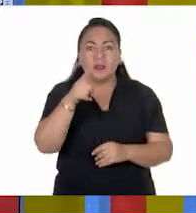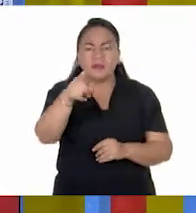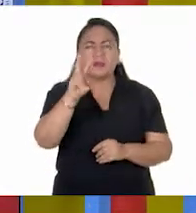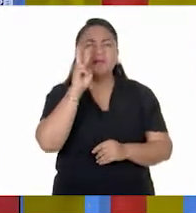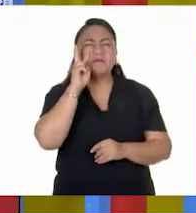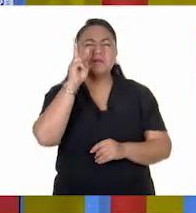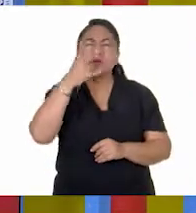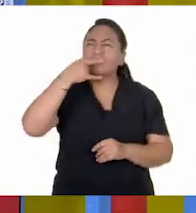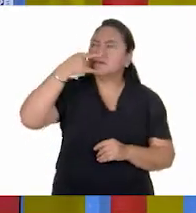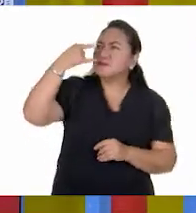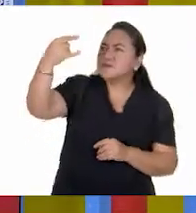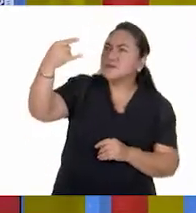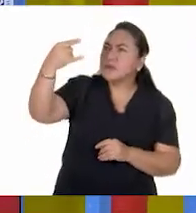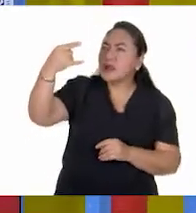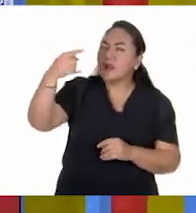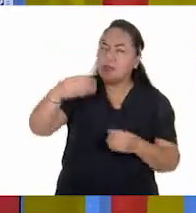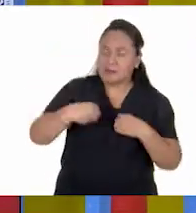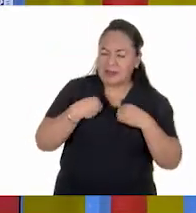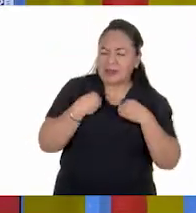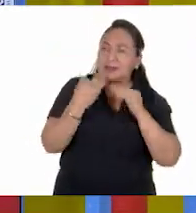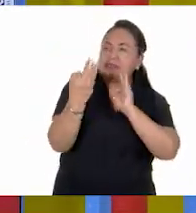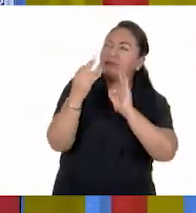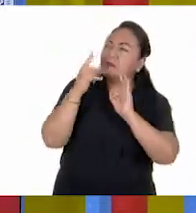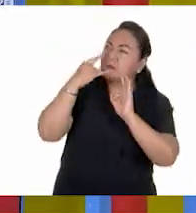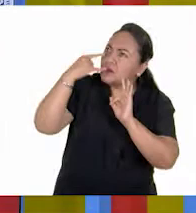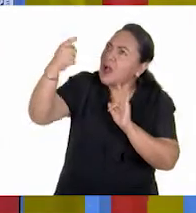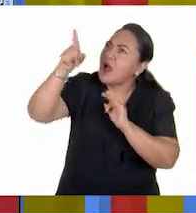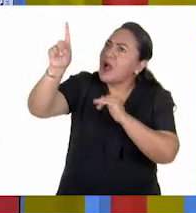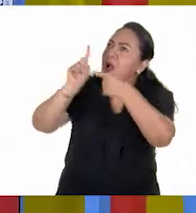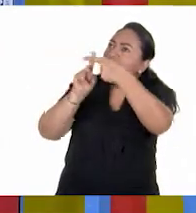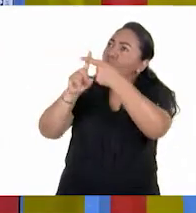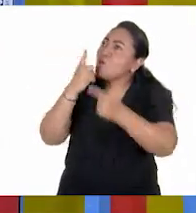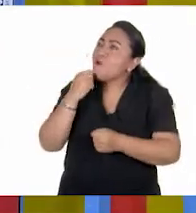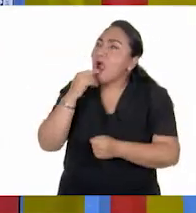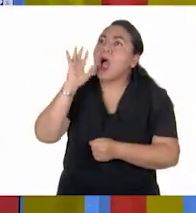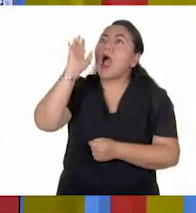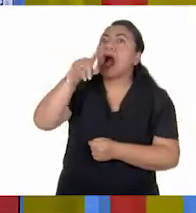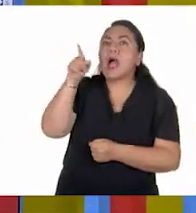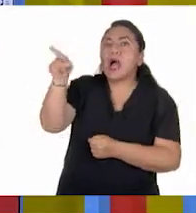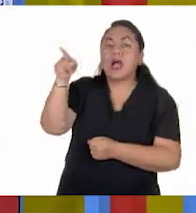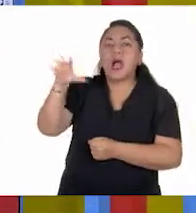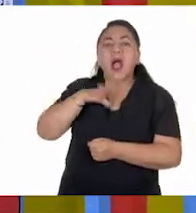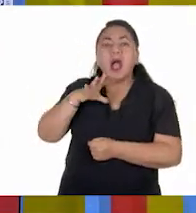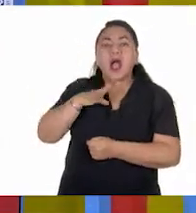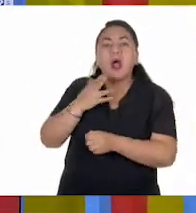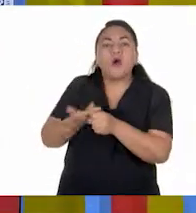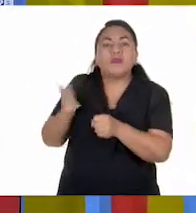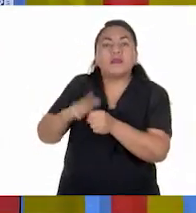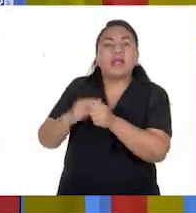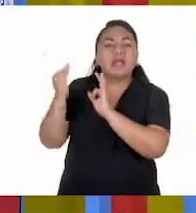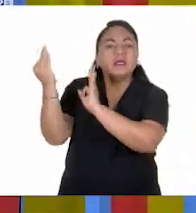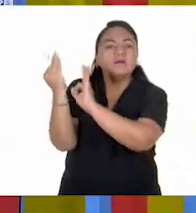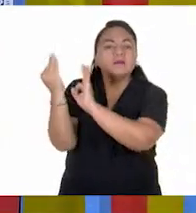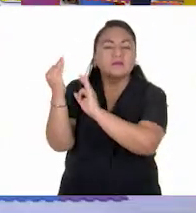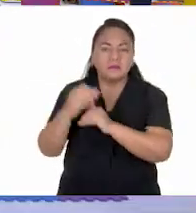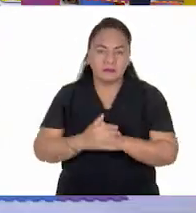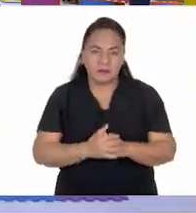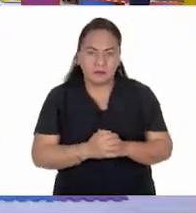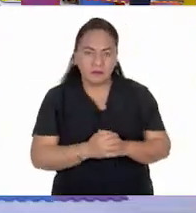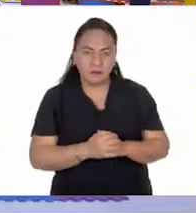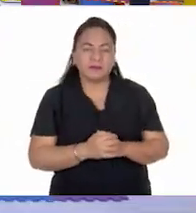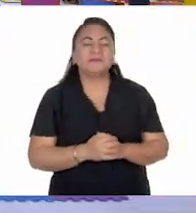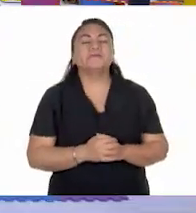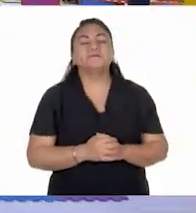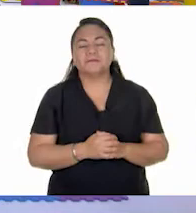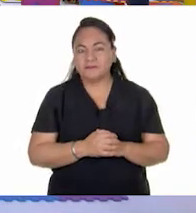algunos letreros cerca del lugar donde viven y ven una Cruz Roja, saben que cerca hay un hospital. Así es.